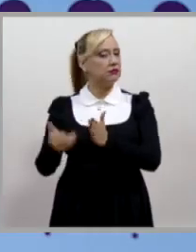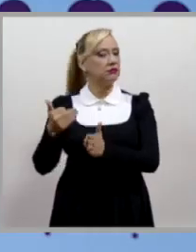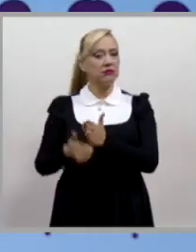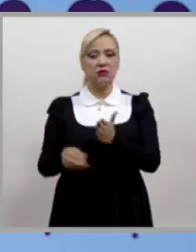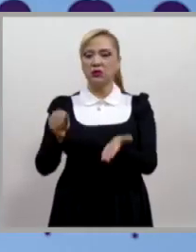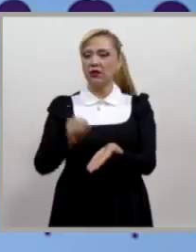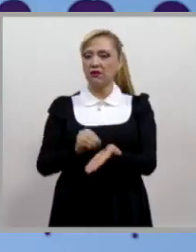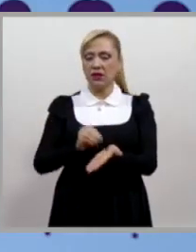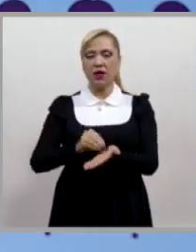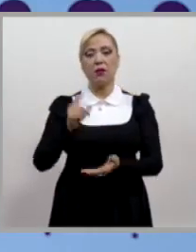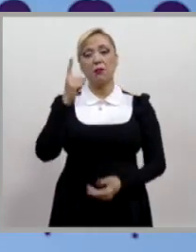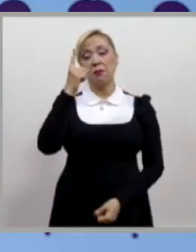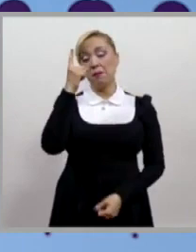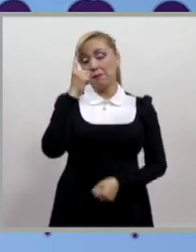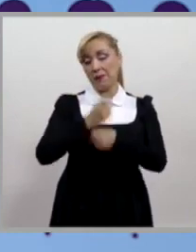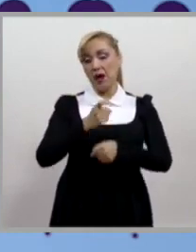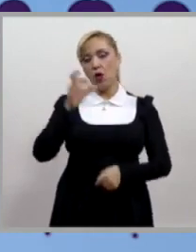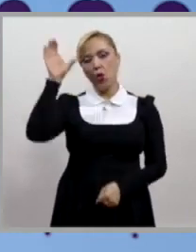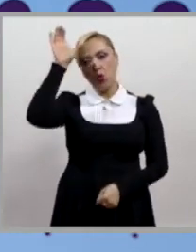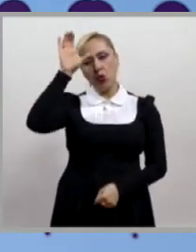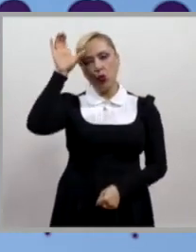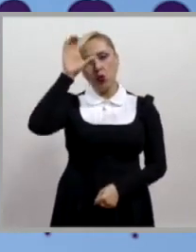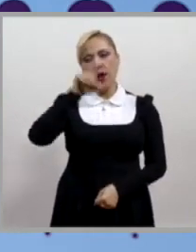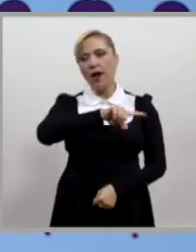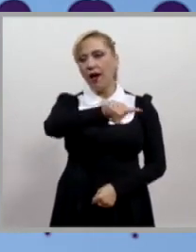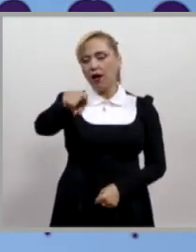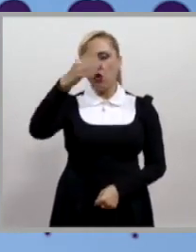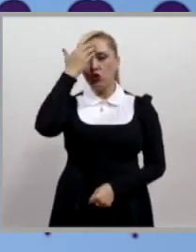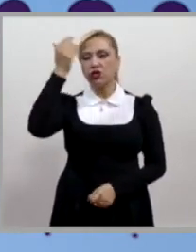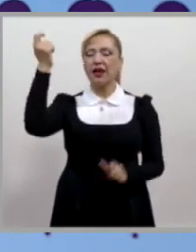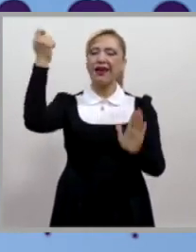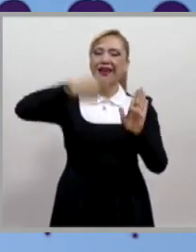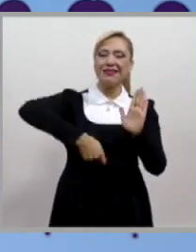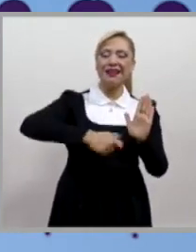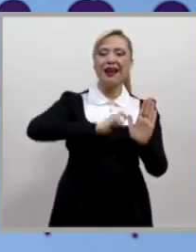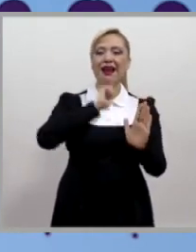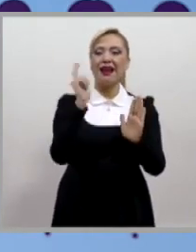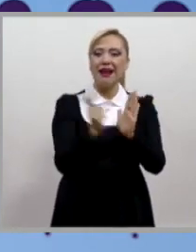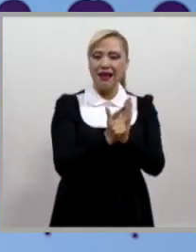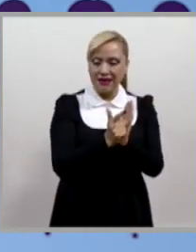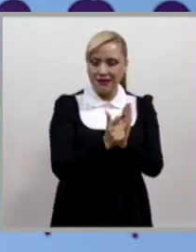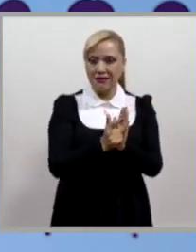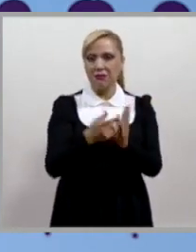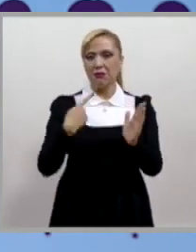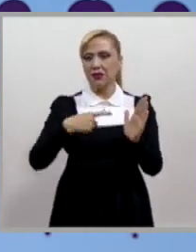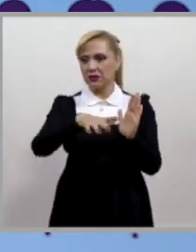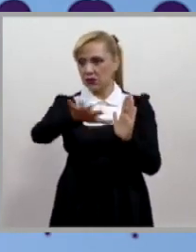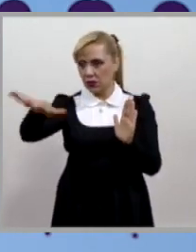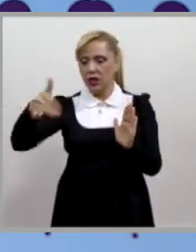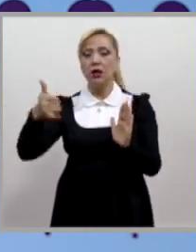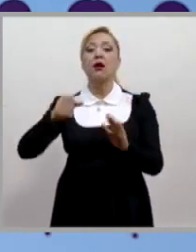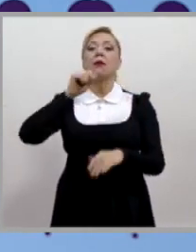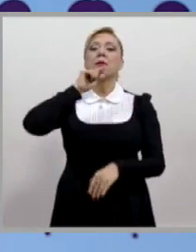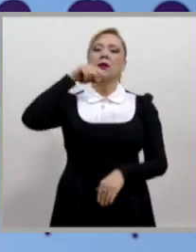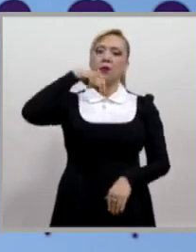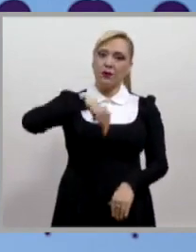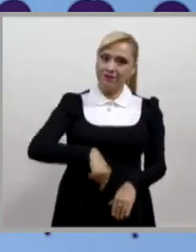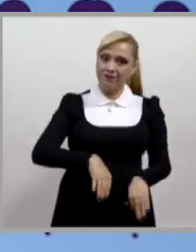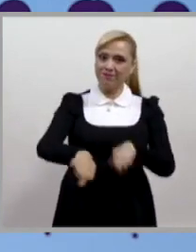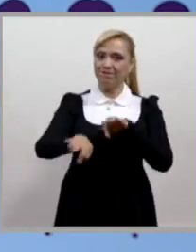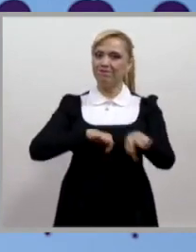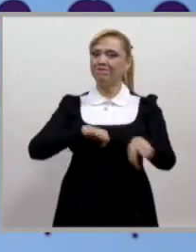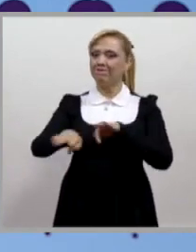mucho, primero cultura jurídica, evidentemente entre la sociedad, pero también entre los operadores jurídicos, entre las personas servidoras